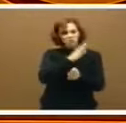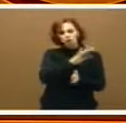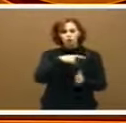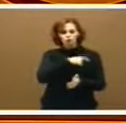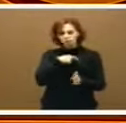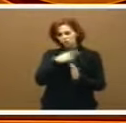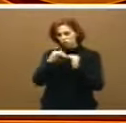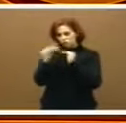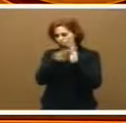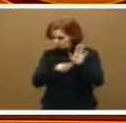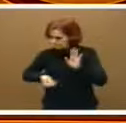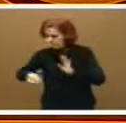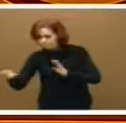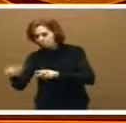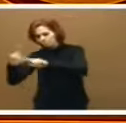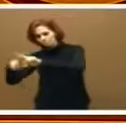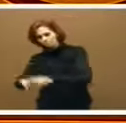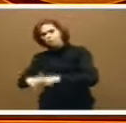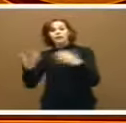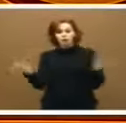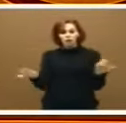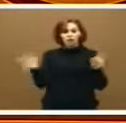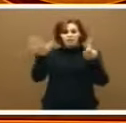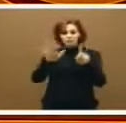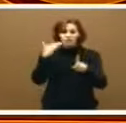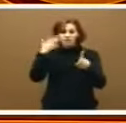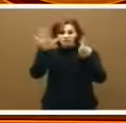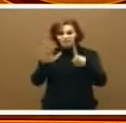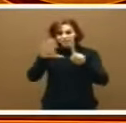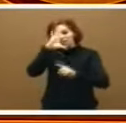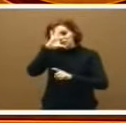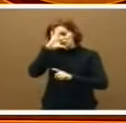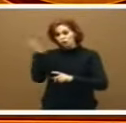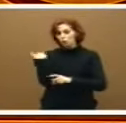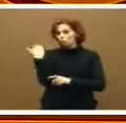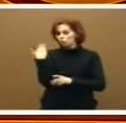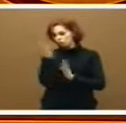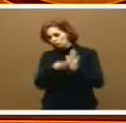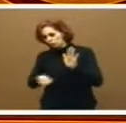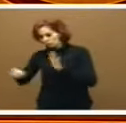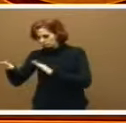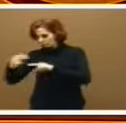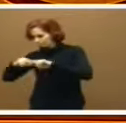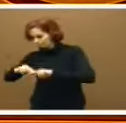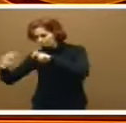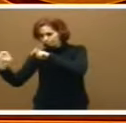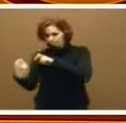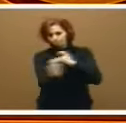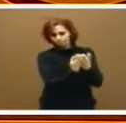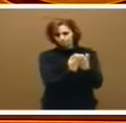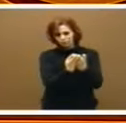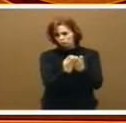Dicha comisión se reunió en sesión celebrada el pasado 6 de febrero de 2014, donde se debatieron extensamente las dos principales